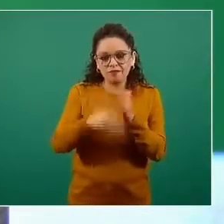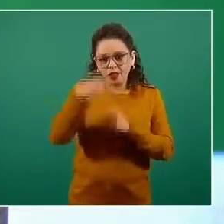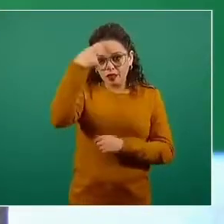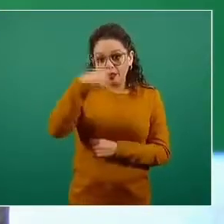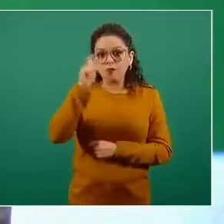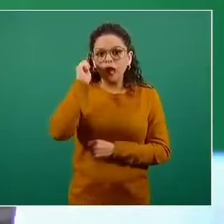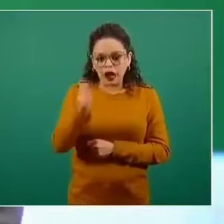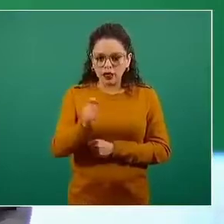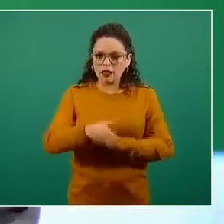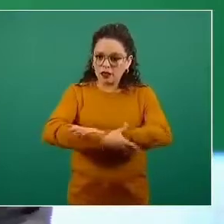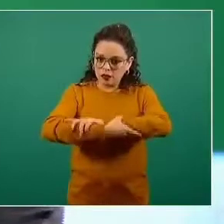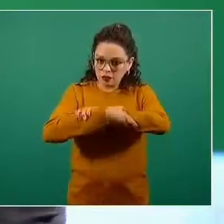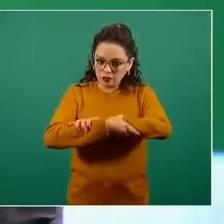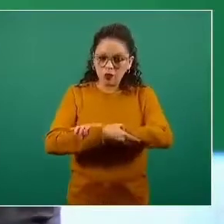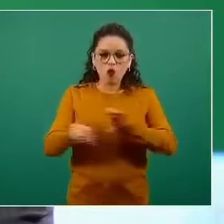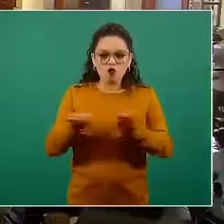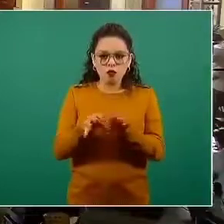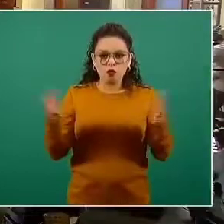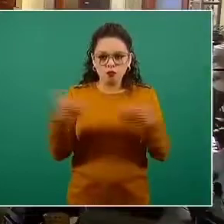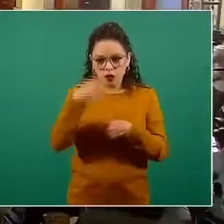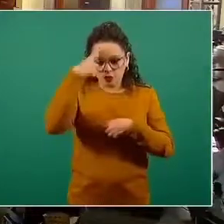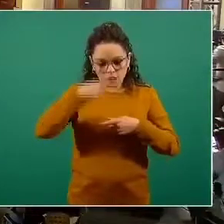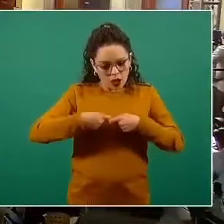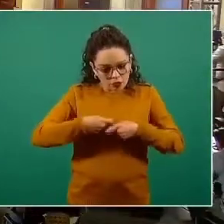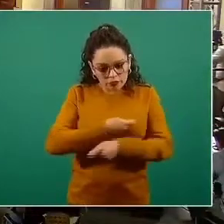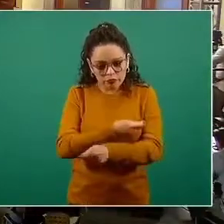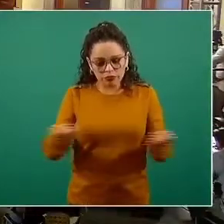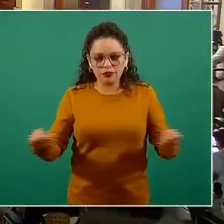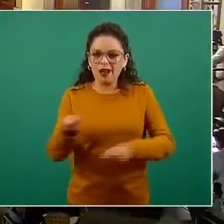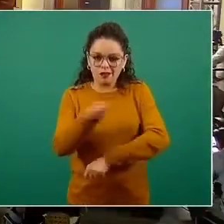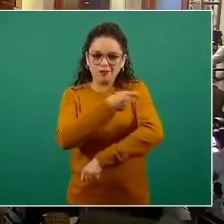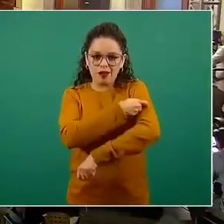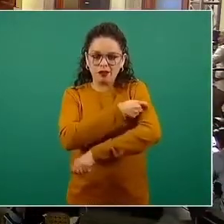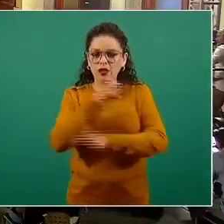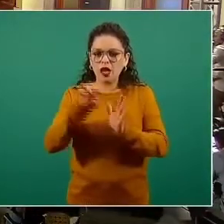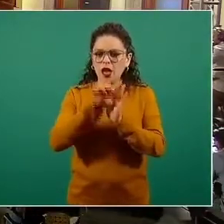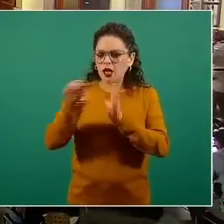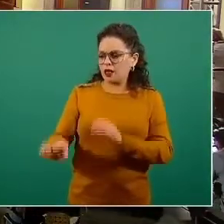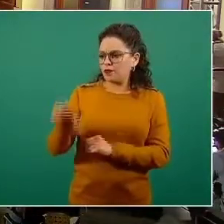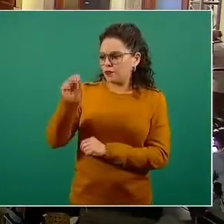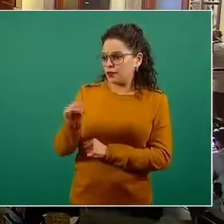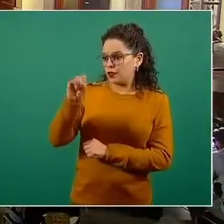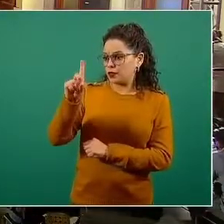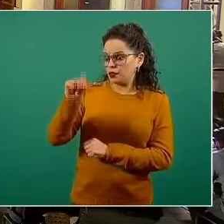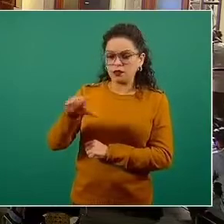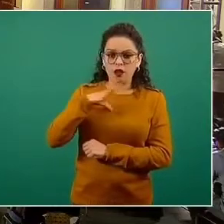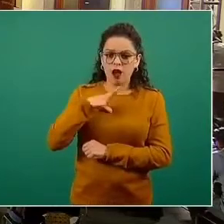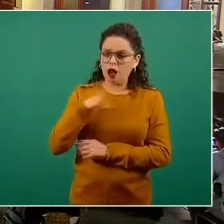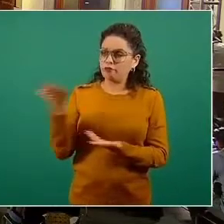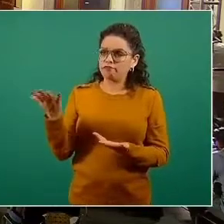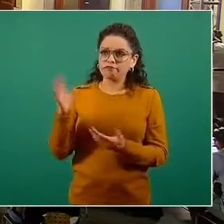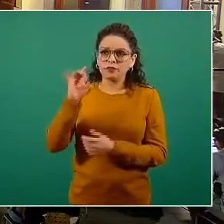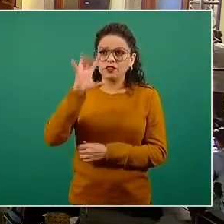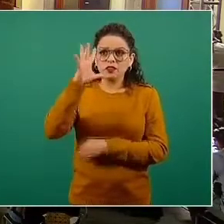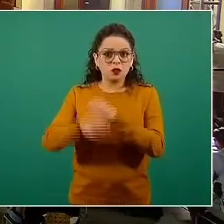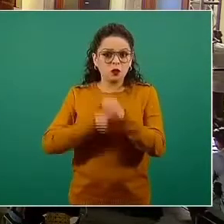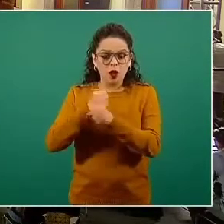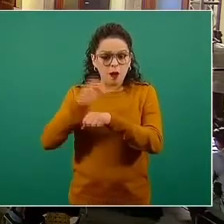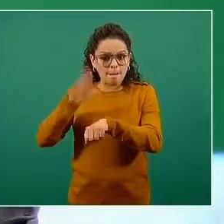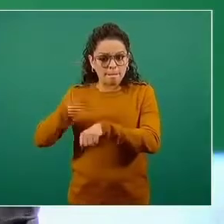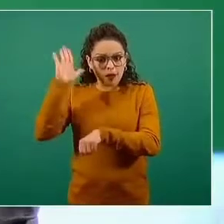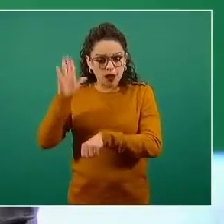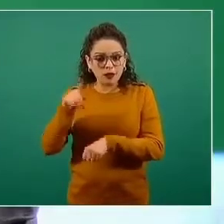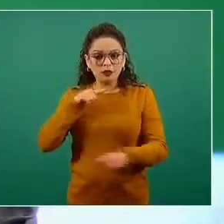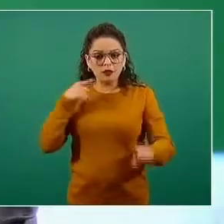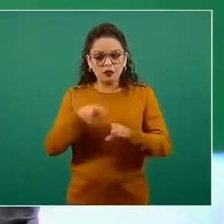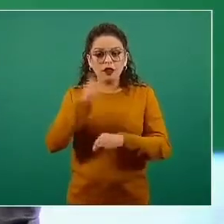distribución. En la epidemia de VIH-Sida, que sigue desde luego activa desde hace muchos años, desde hace más de 35, también se vio con el